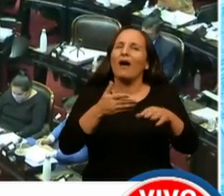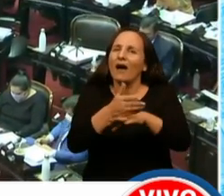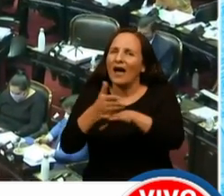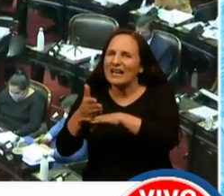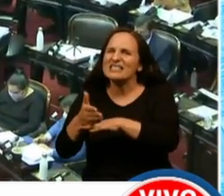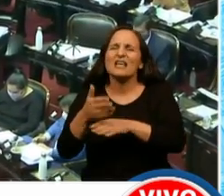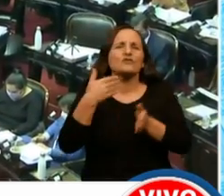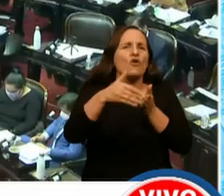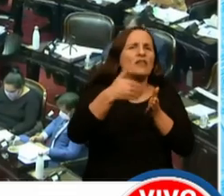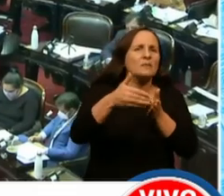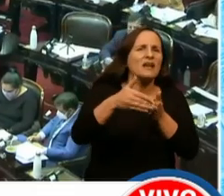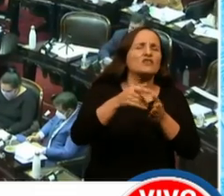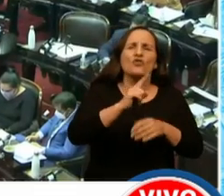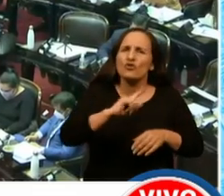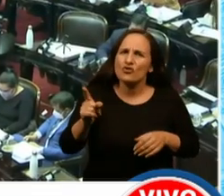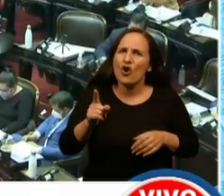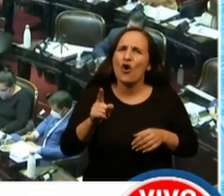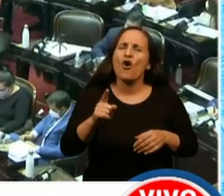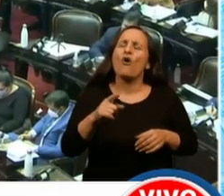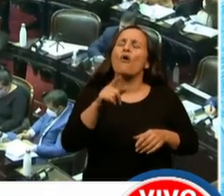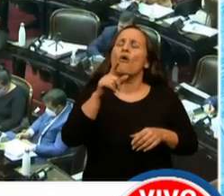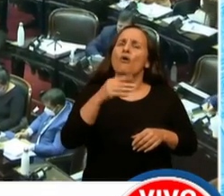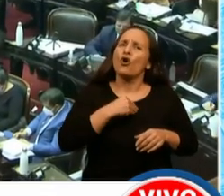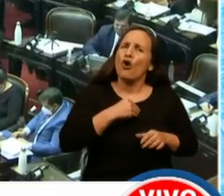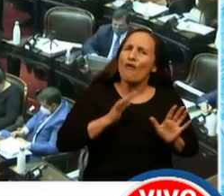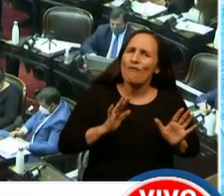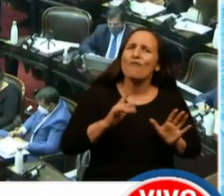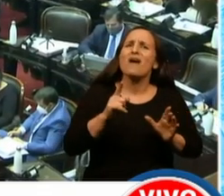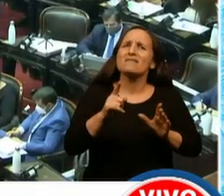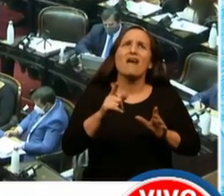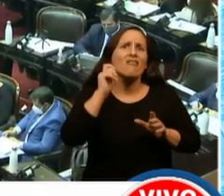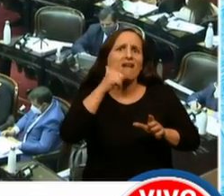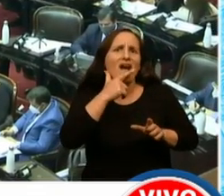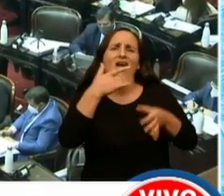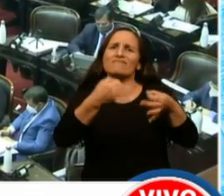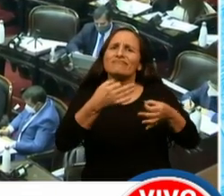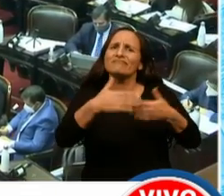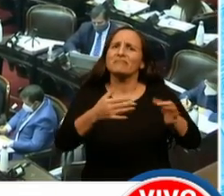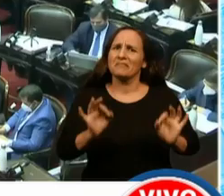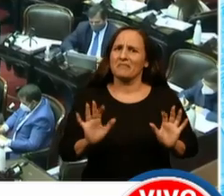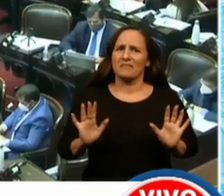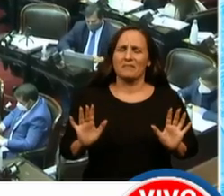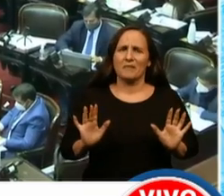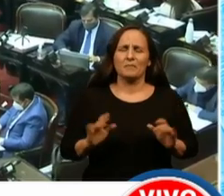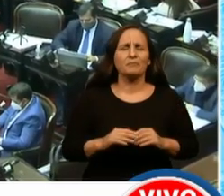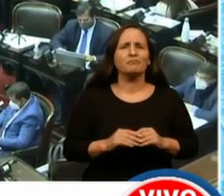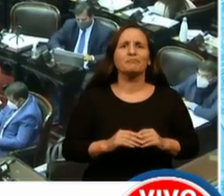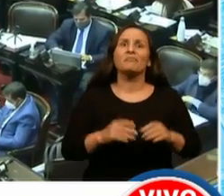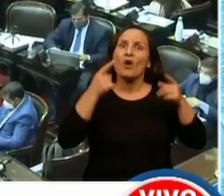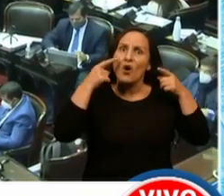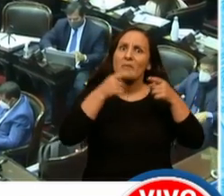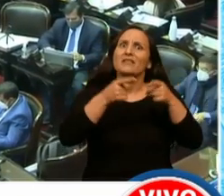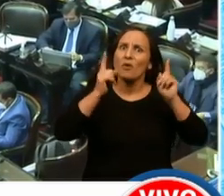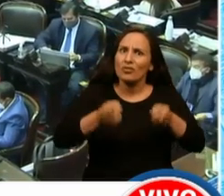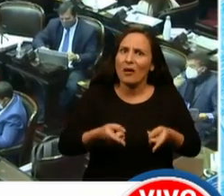no discriminación y uso generalizado del servicio de gas que otro de sus objetivos es